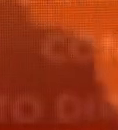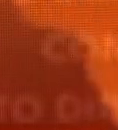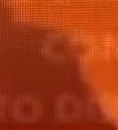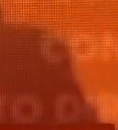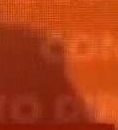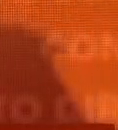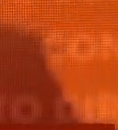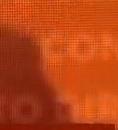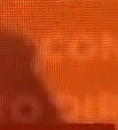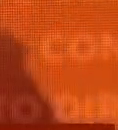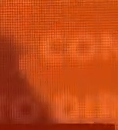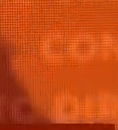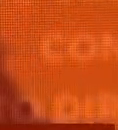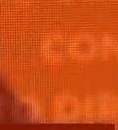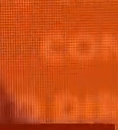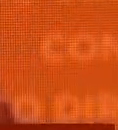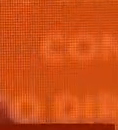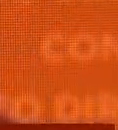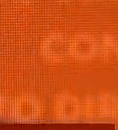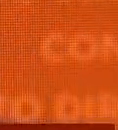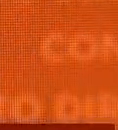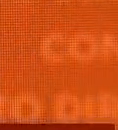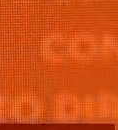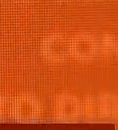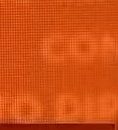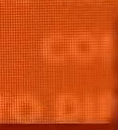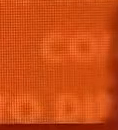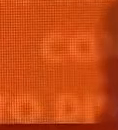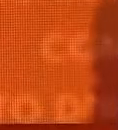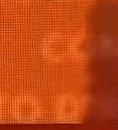sus integrantes, la una es altamente